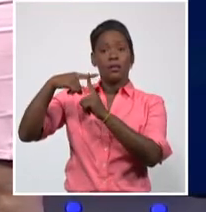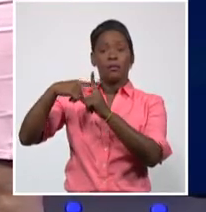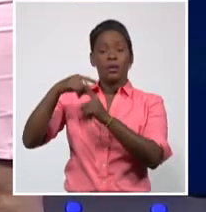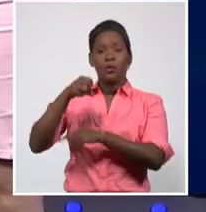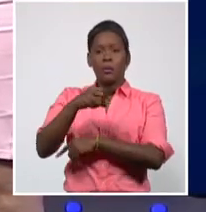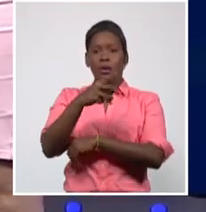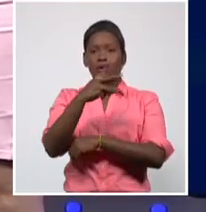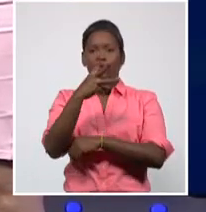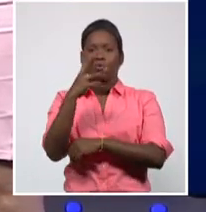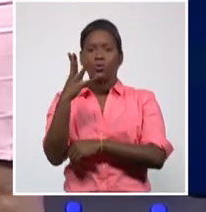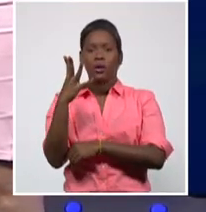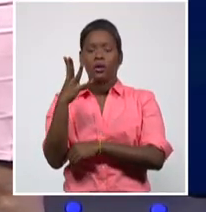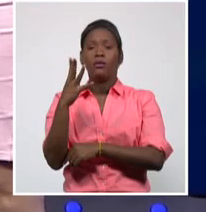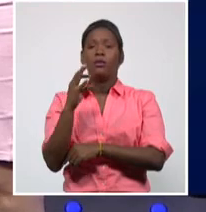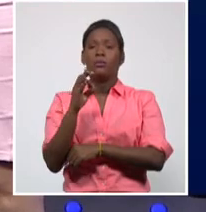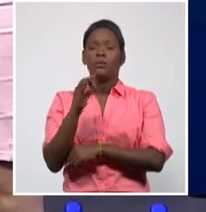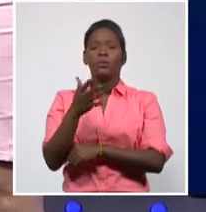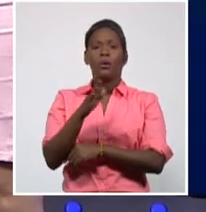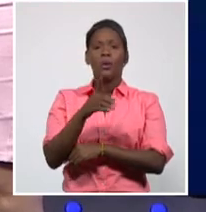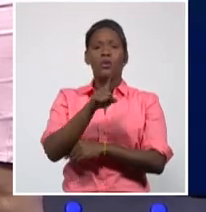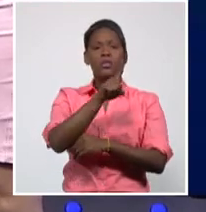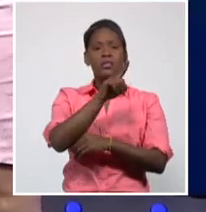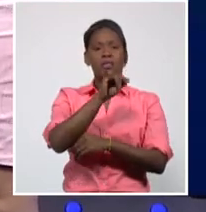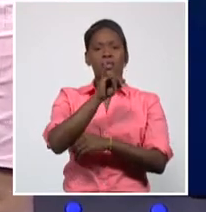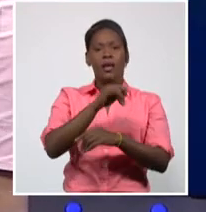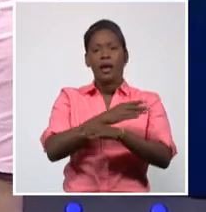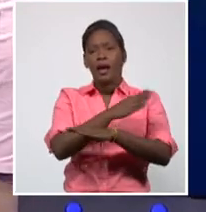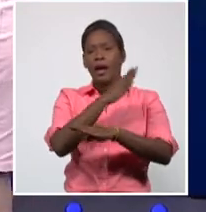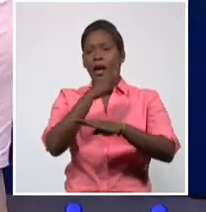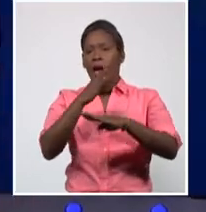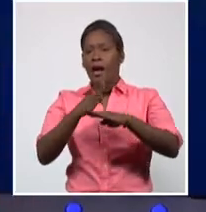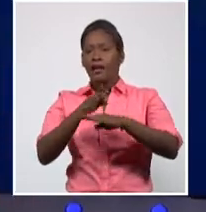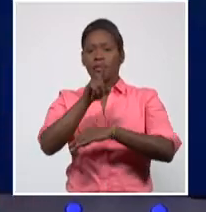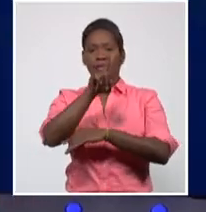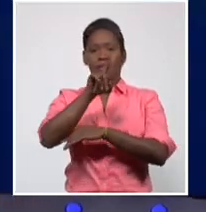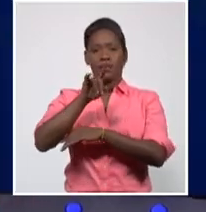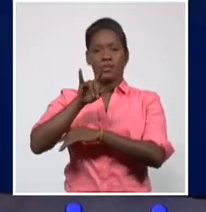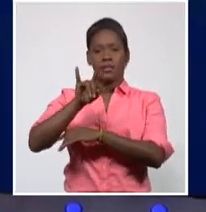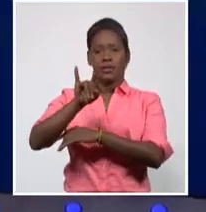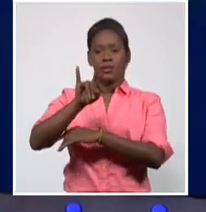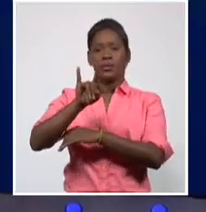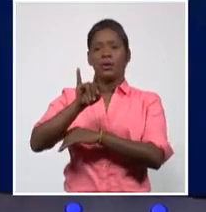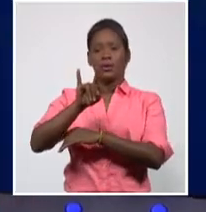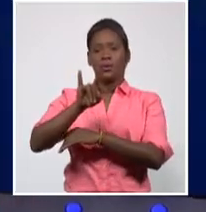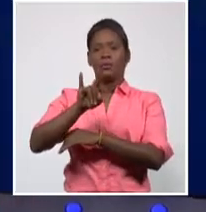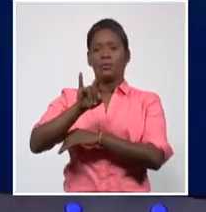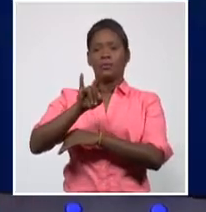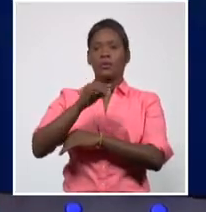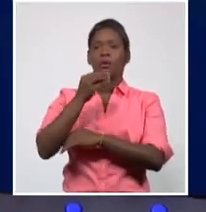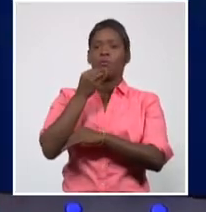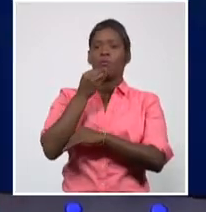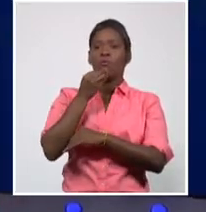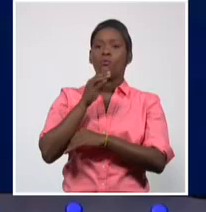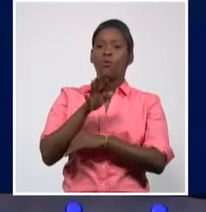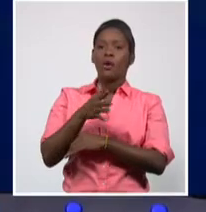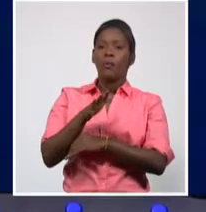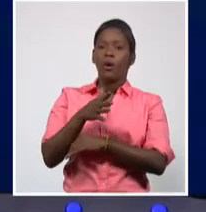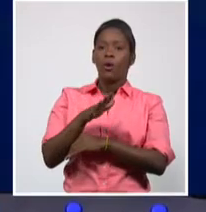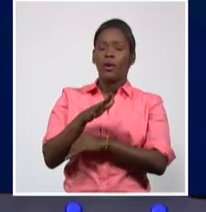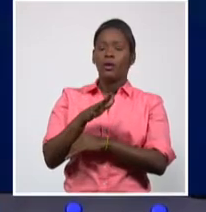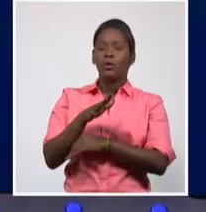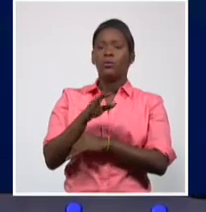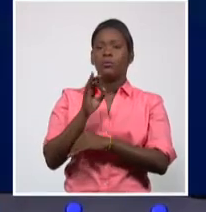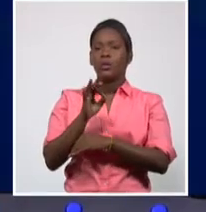madrugada, estarán entre 16 y 19 grados Celsius, pueden ser superiores en localidades costeras y de la